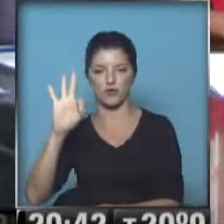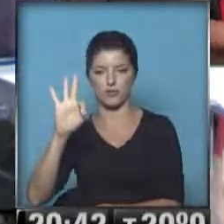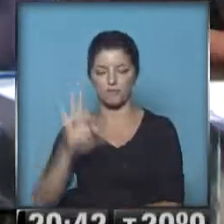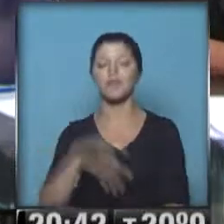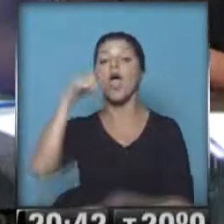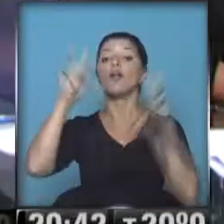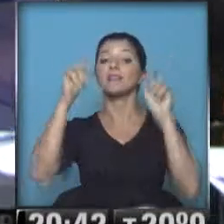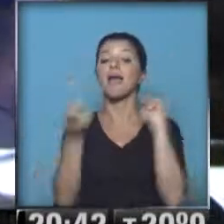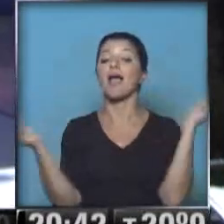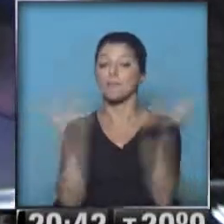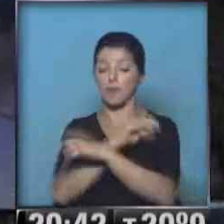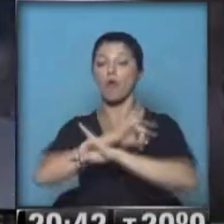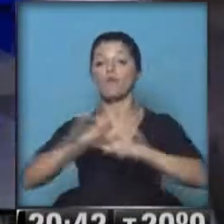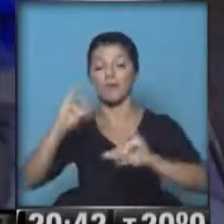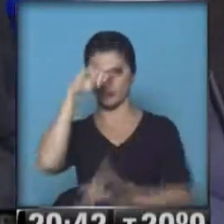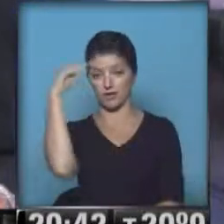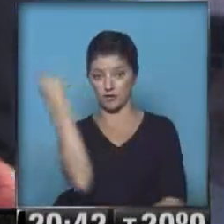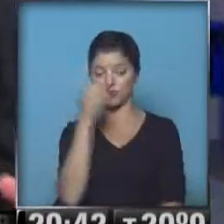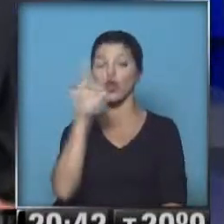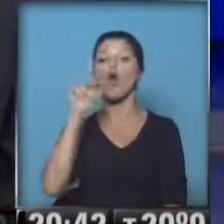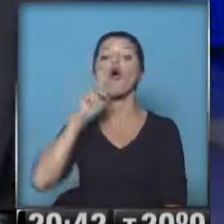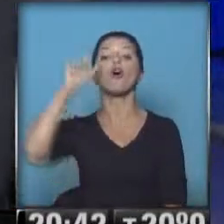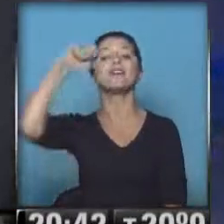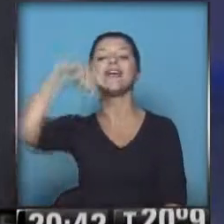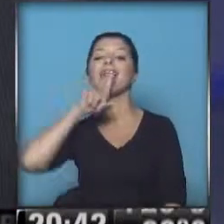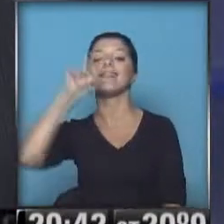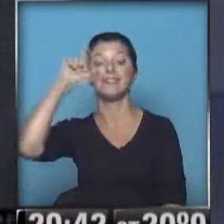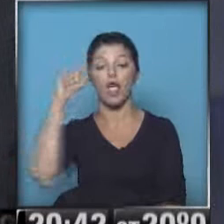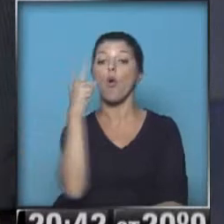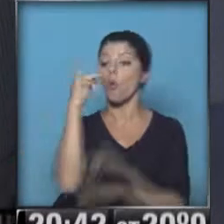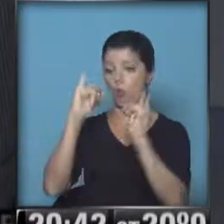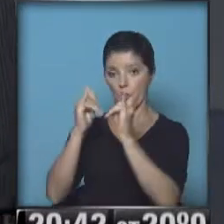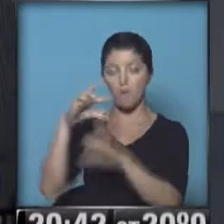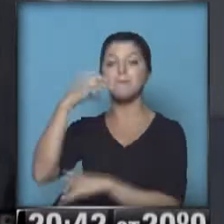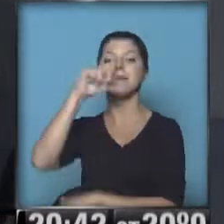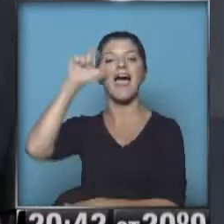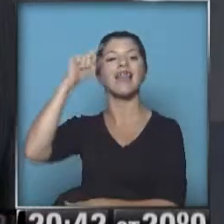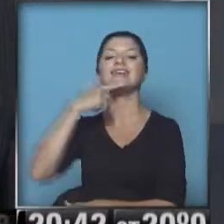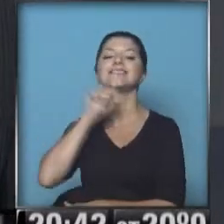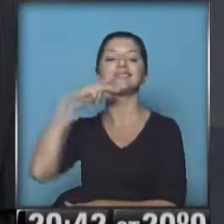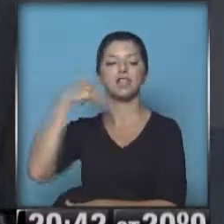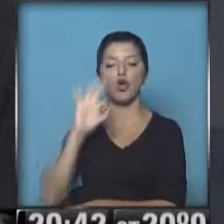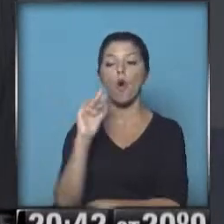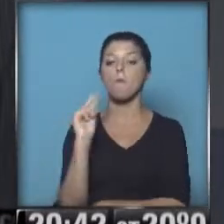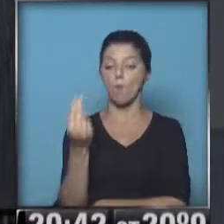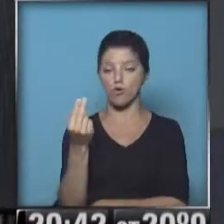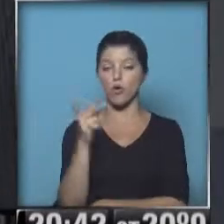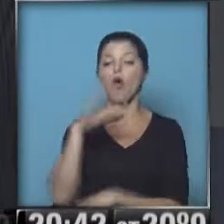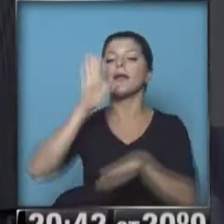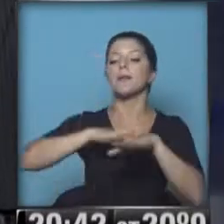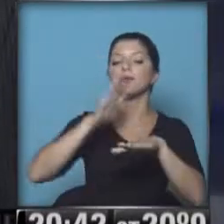Cambiamos de tema, información ahora internacional, nos vamos a Medio Oriente. La muerte de un joven palestino en manos de un policía israelí generó